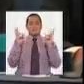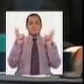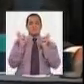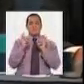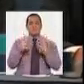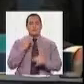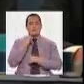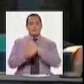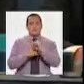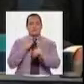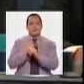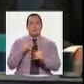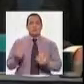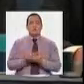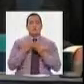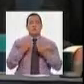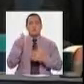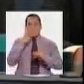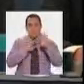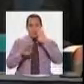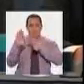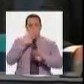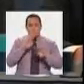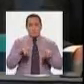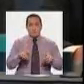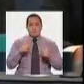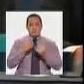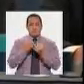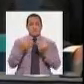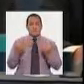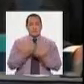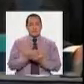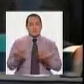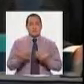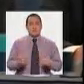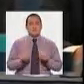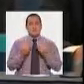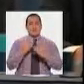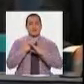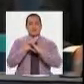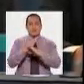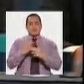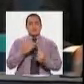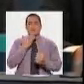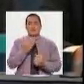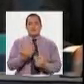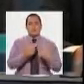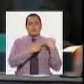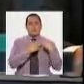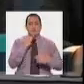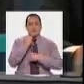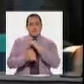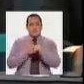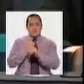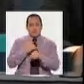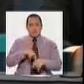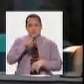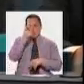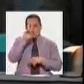internacional, cuáles eran nuestras preocupaciones en relación al caso, para evitar una responsabilidad internacional del